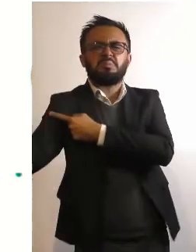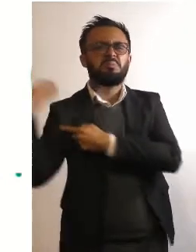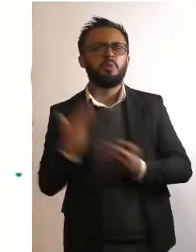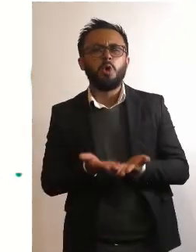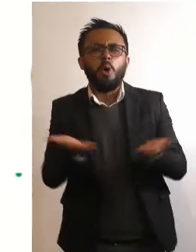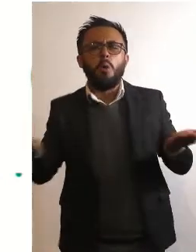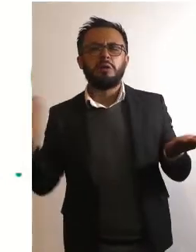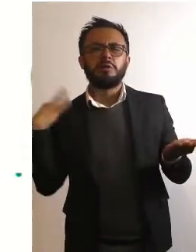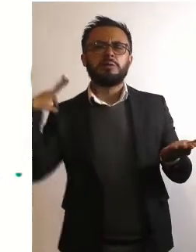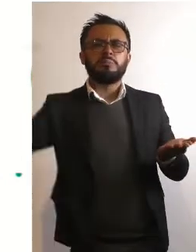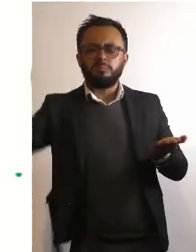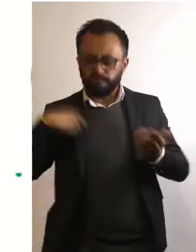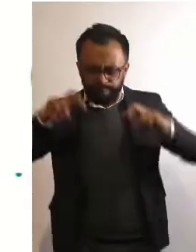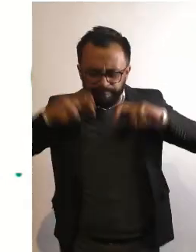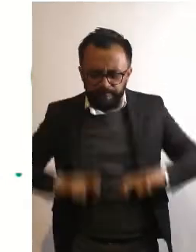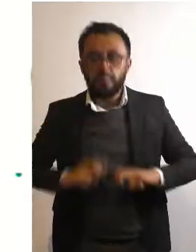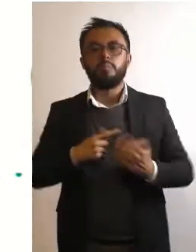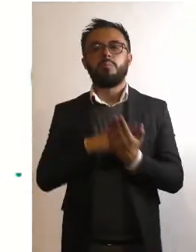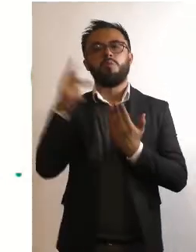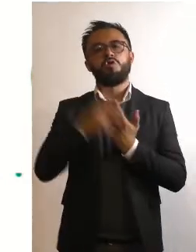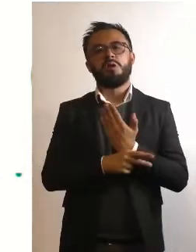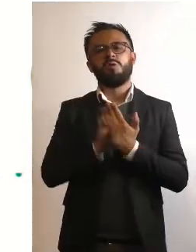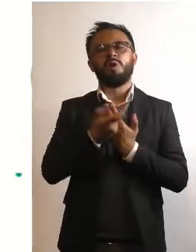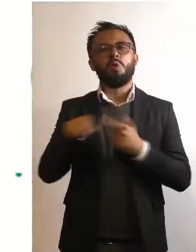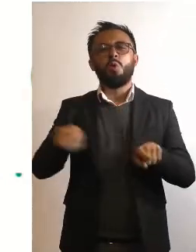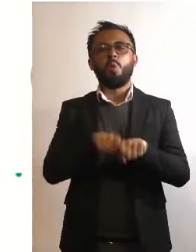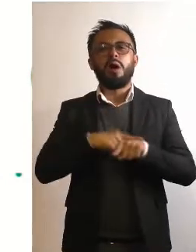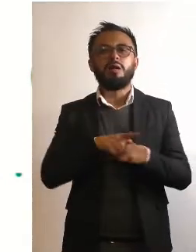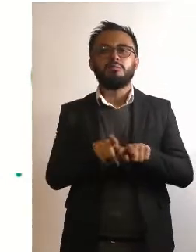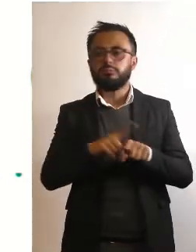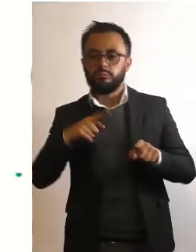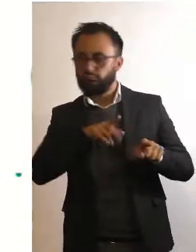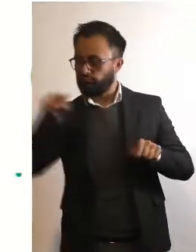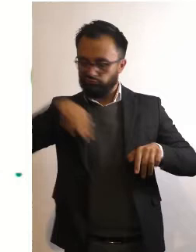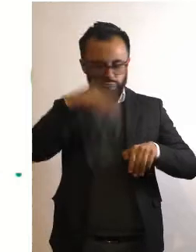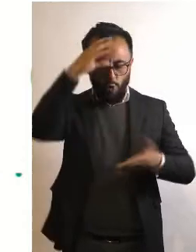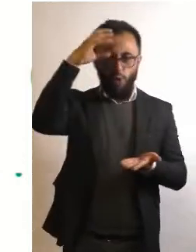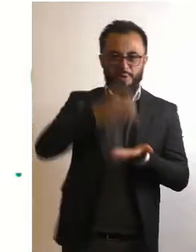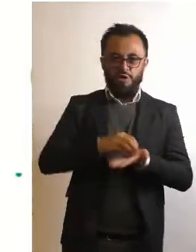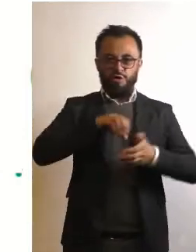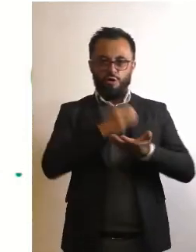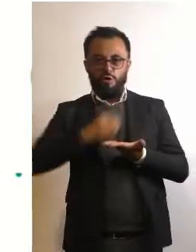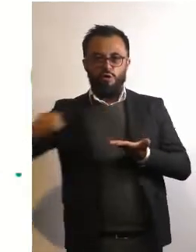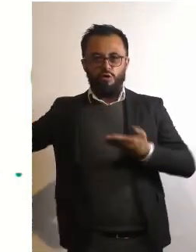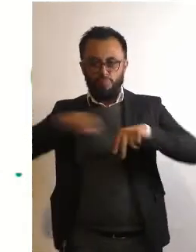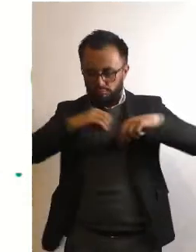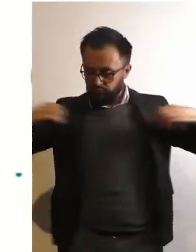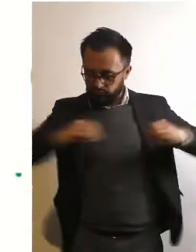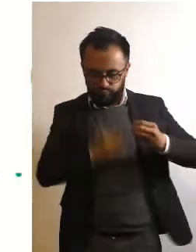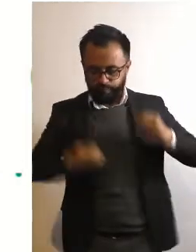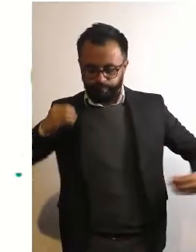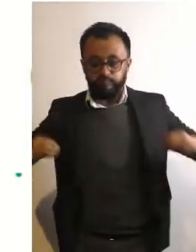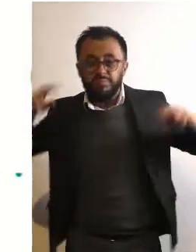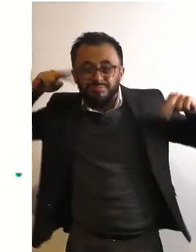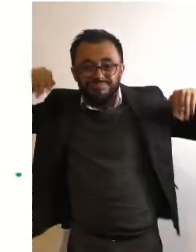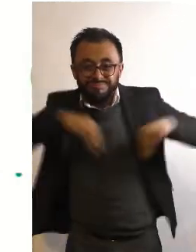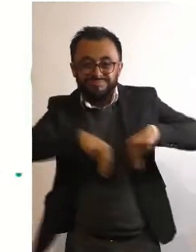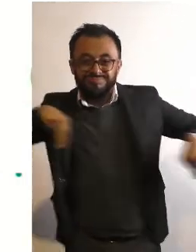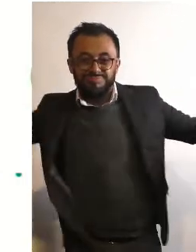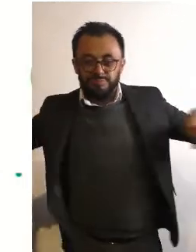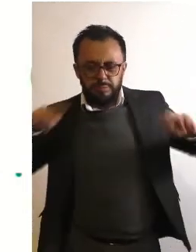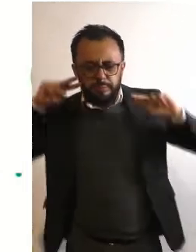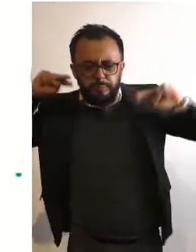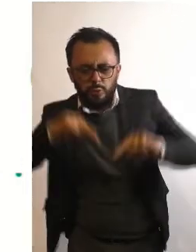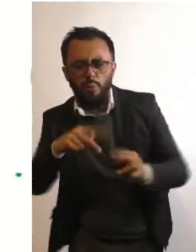un proyecto multicéntrico relacionado con consecuencias de COVID-19 en pacientes sistémicamente comprometidos,